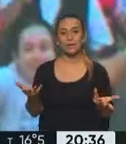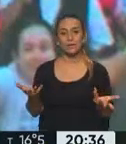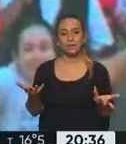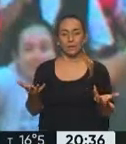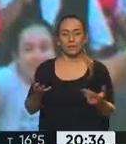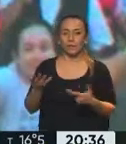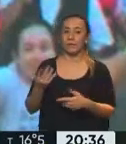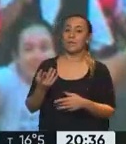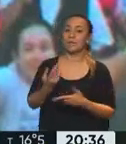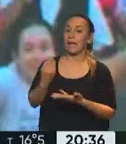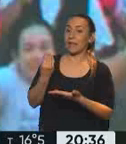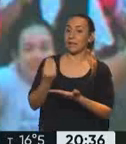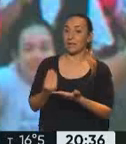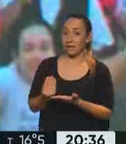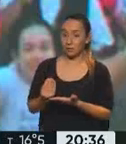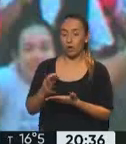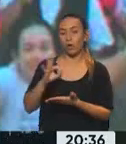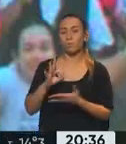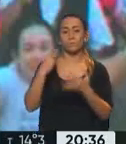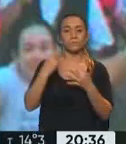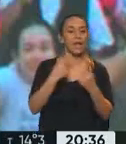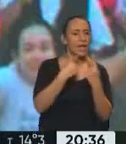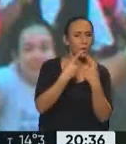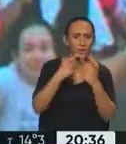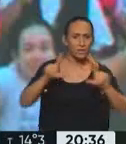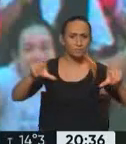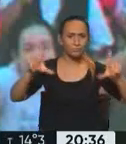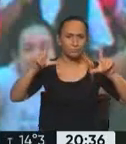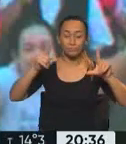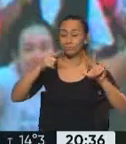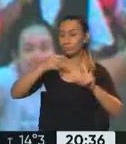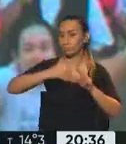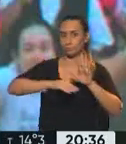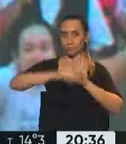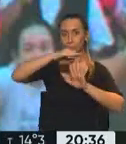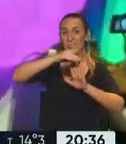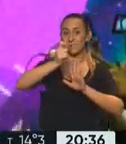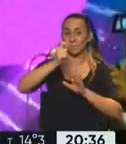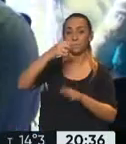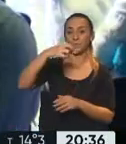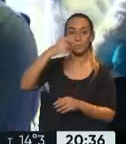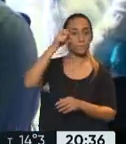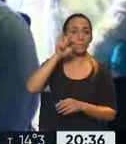el principal candidato, se puede decir, o quien lidera las encuestas, estamos hablando de el candidato de izquierda, Gustavo Petro,